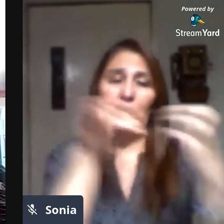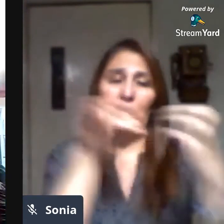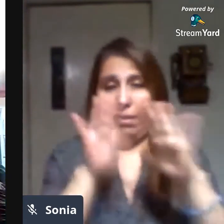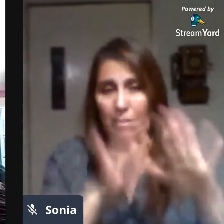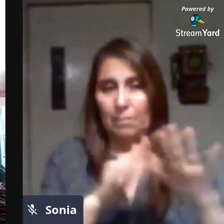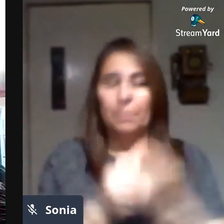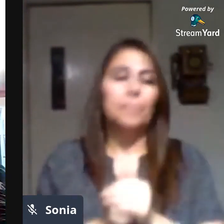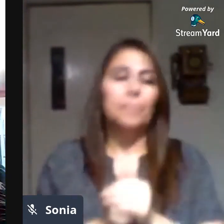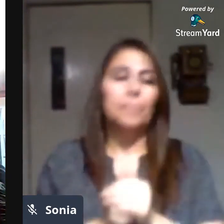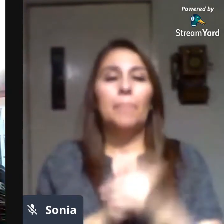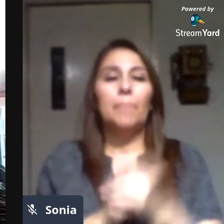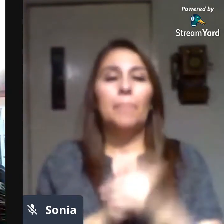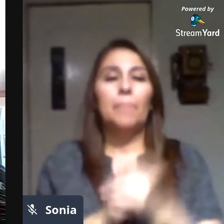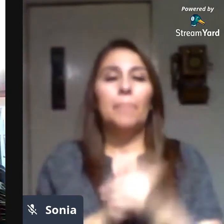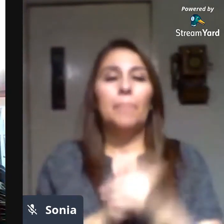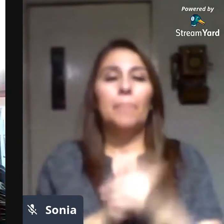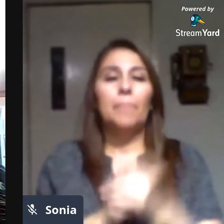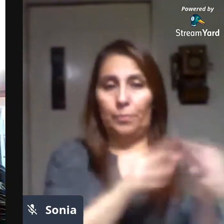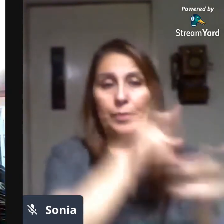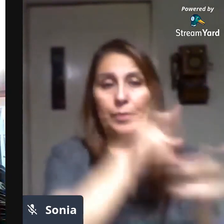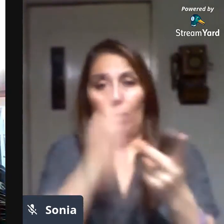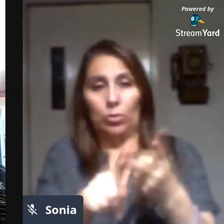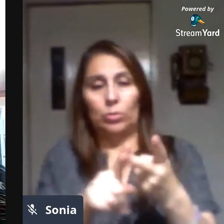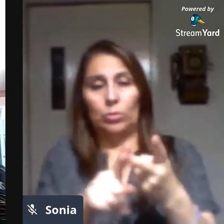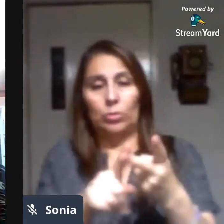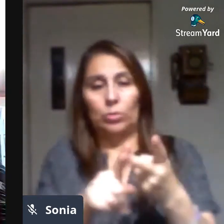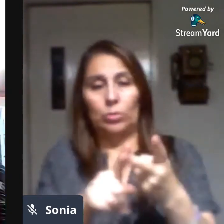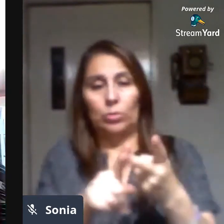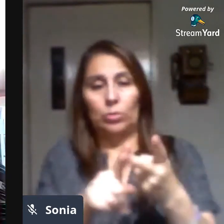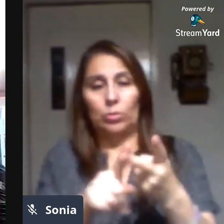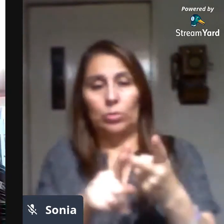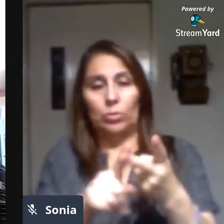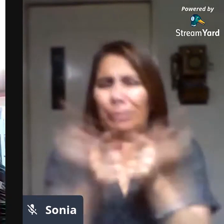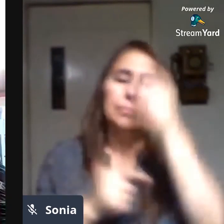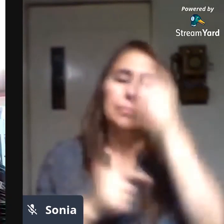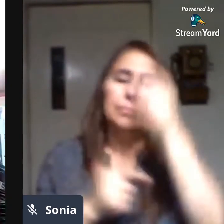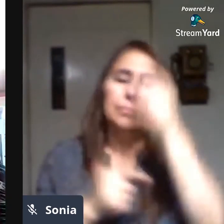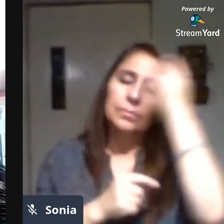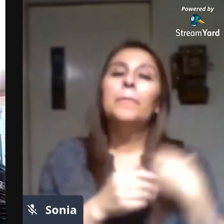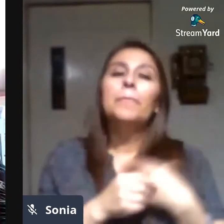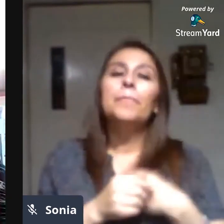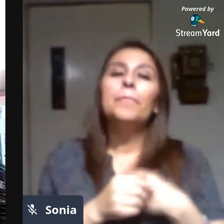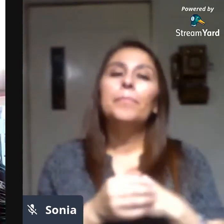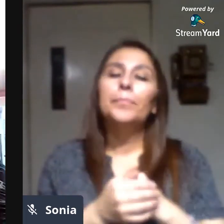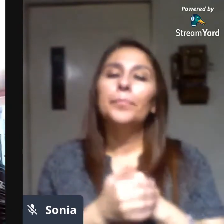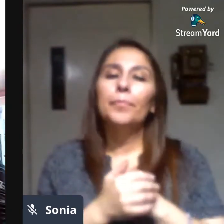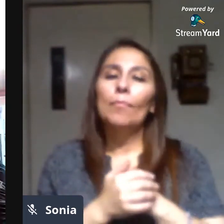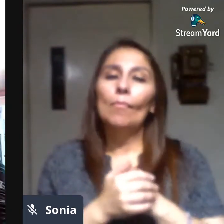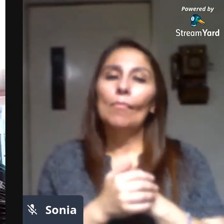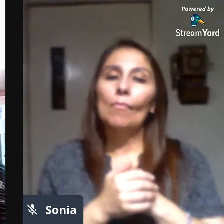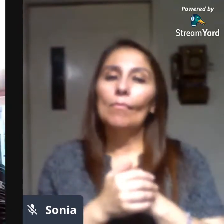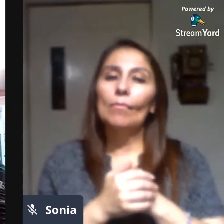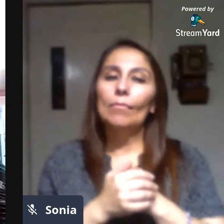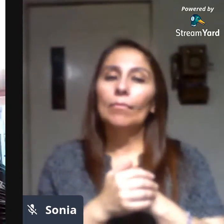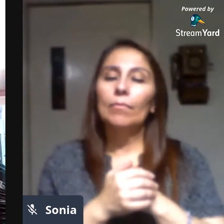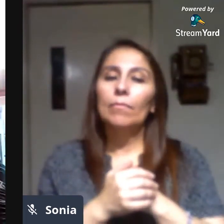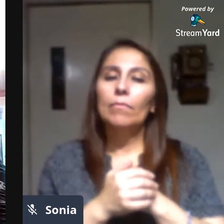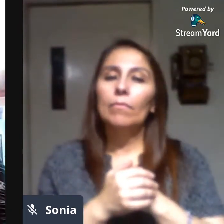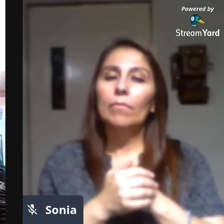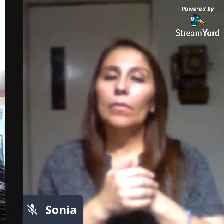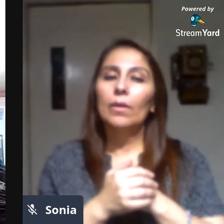y el otro que es muy muy cortico que también lo tengo ahí separado a propósito de alguien que busca su